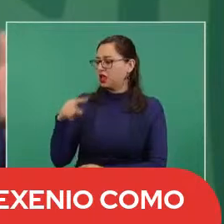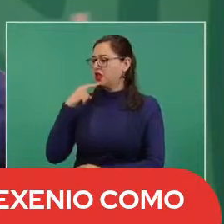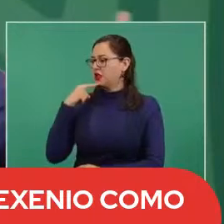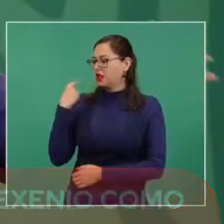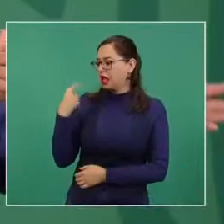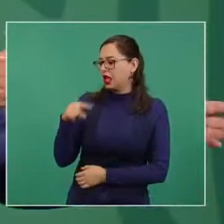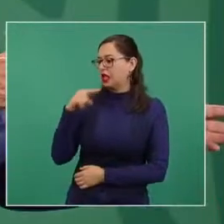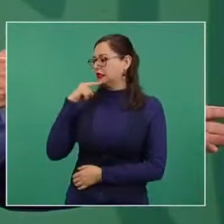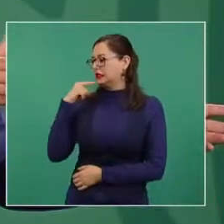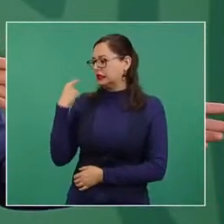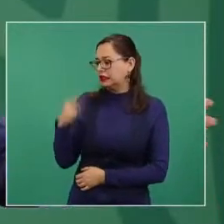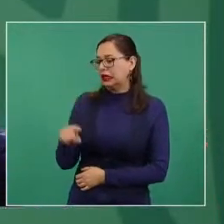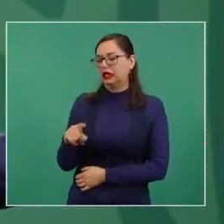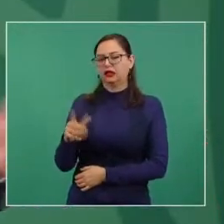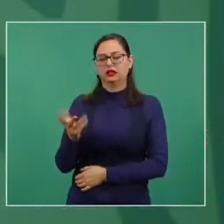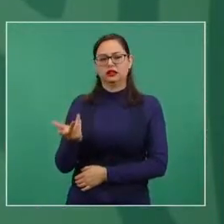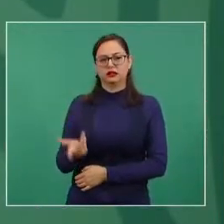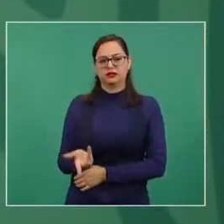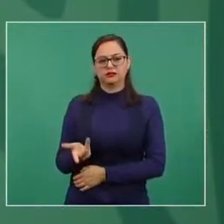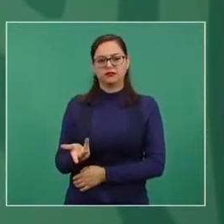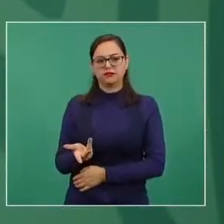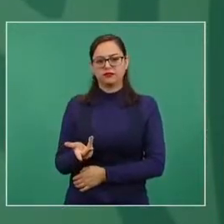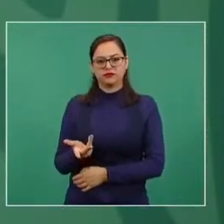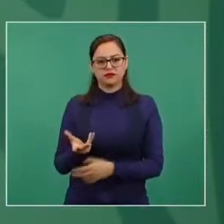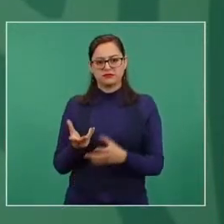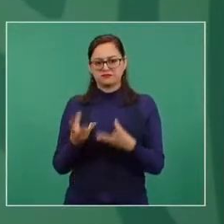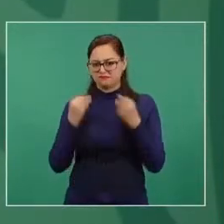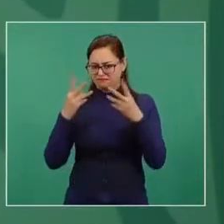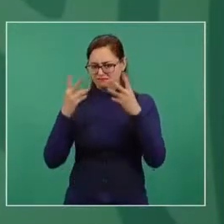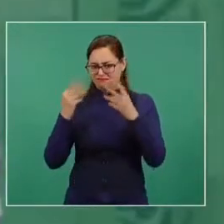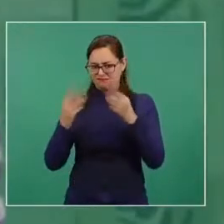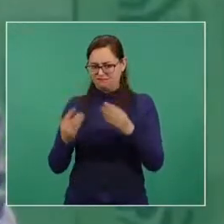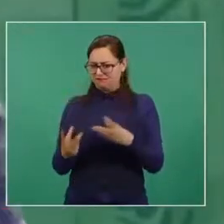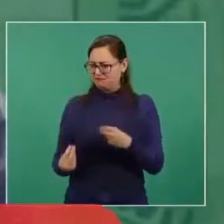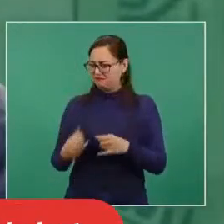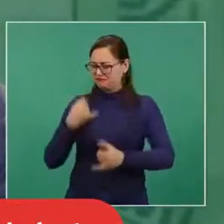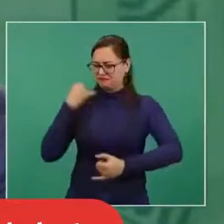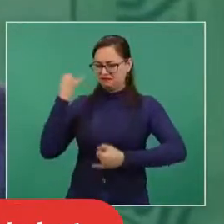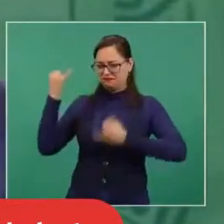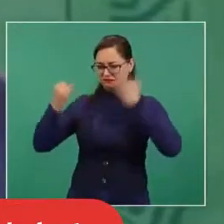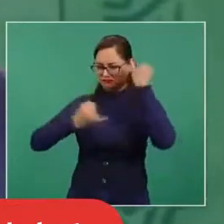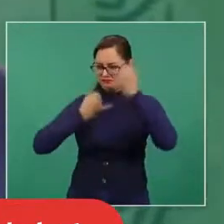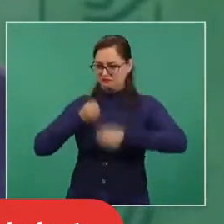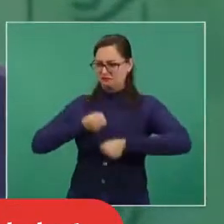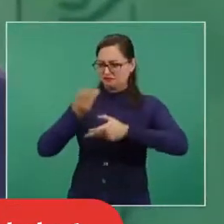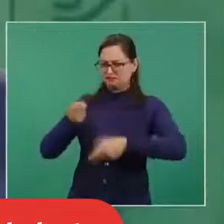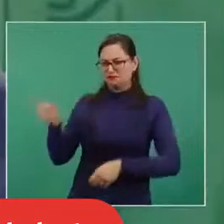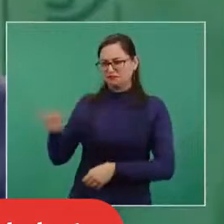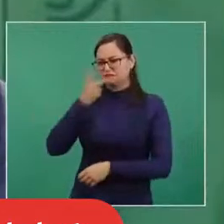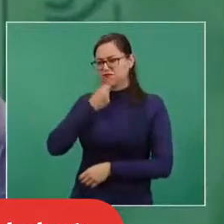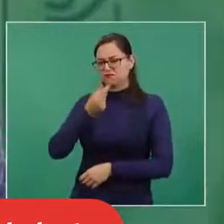que no sé qué otras cosas, ¿no? A quejarse. Y ese señor,